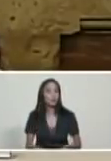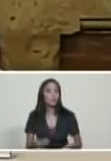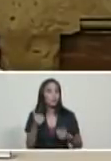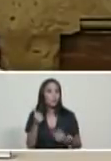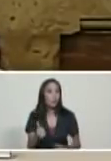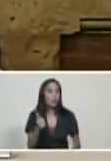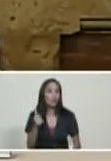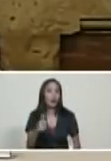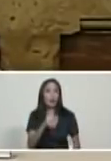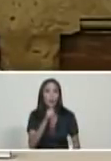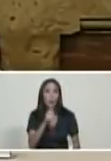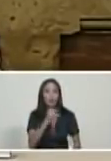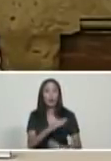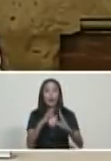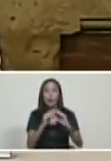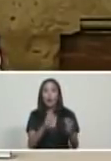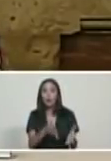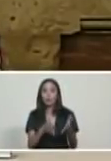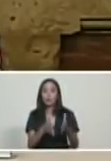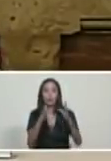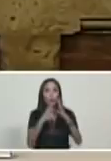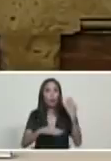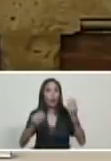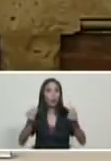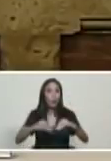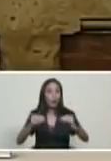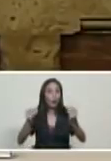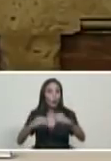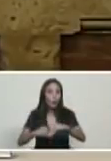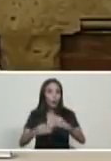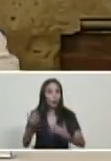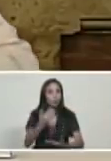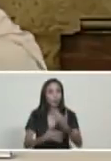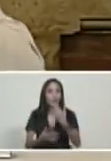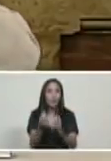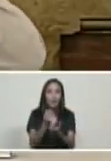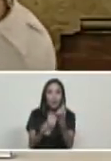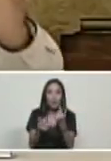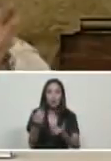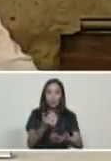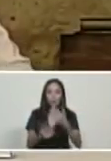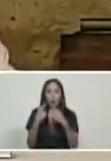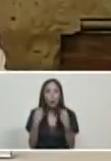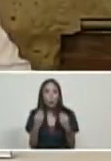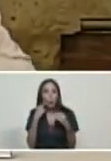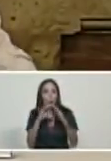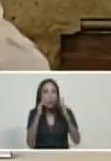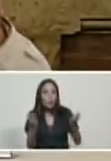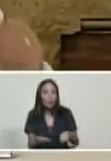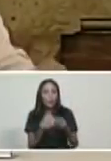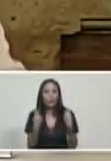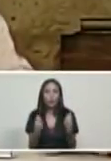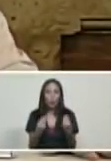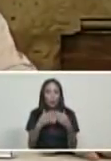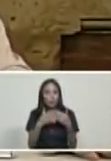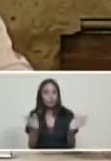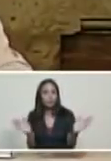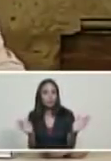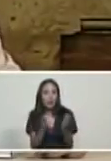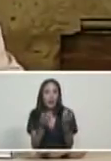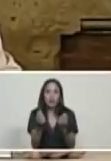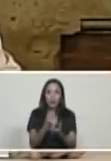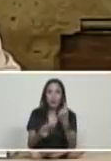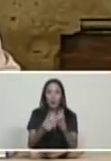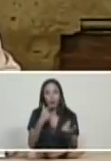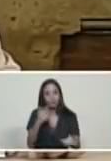referencia de los logros en acuerdos comerciales, de inversiones y de cómo el mundo se abre a la inversión en Venezuela.